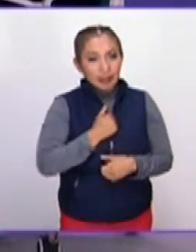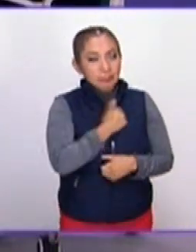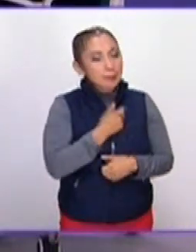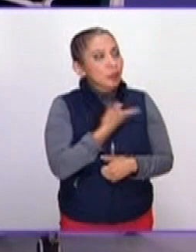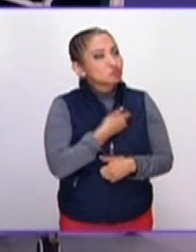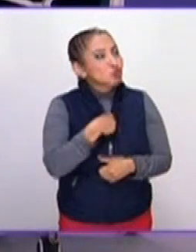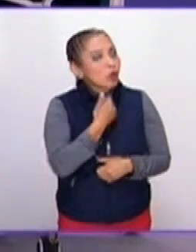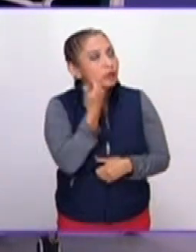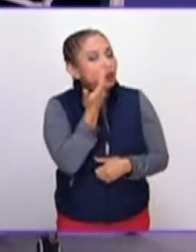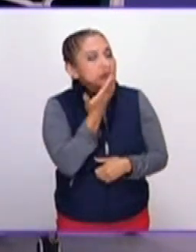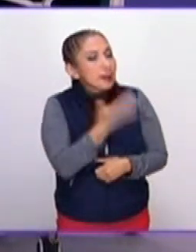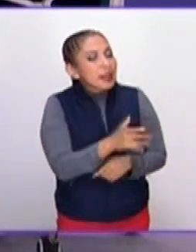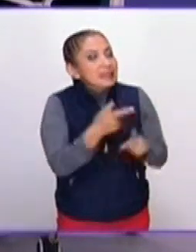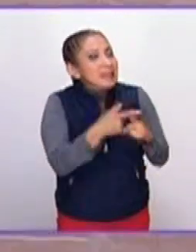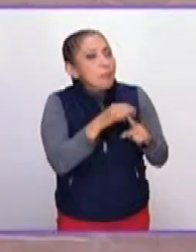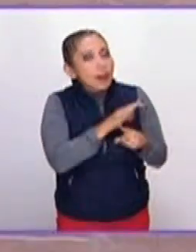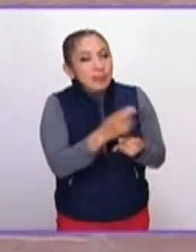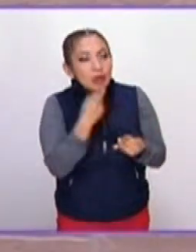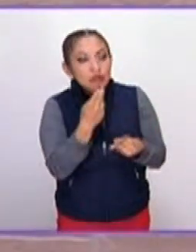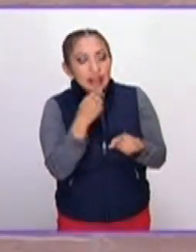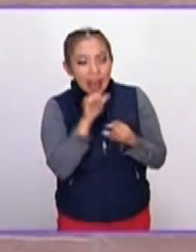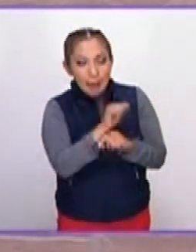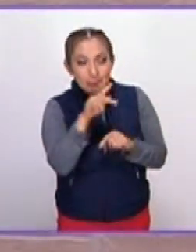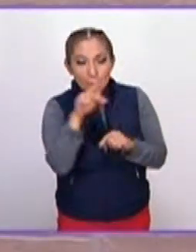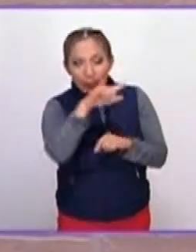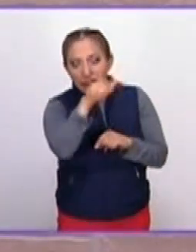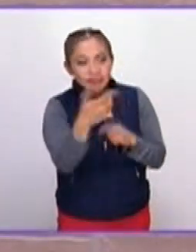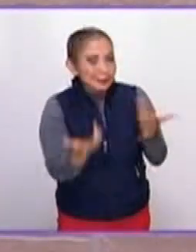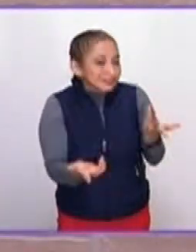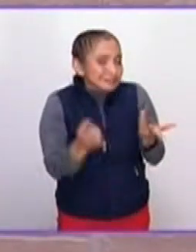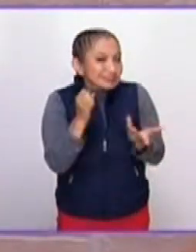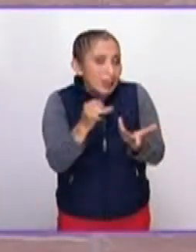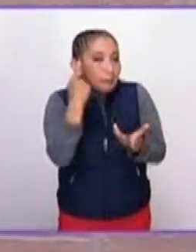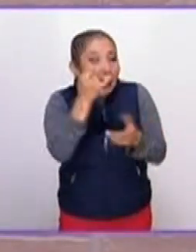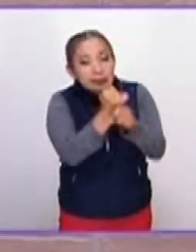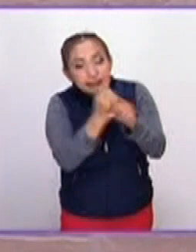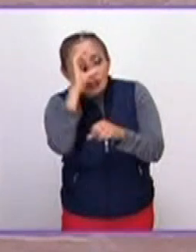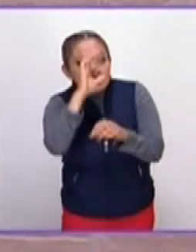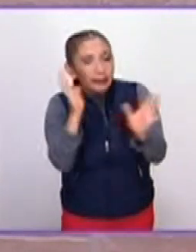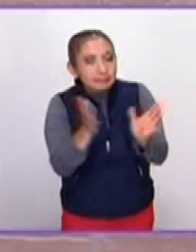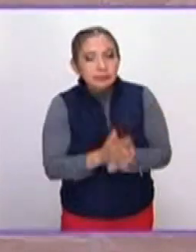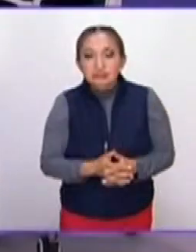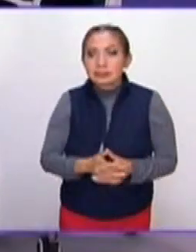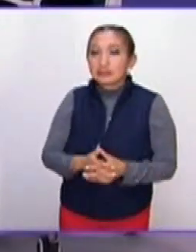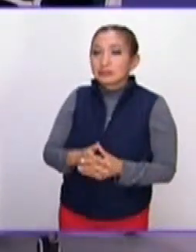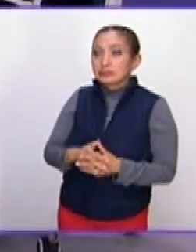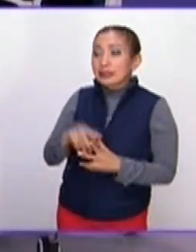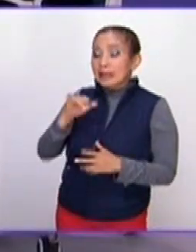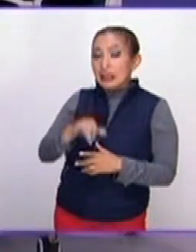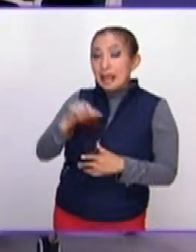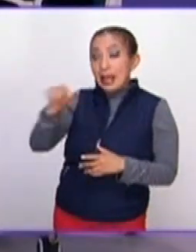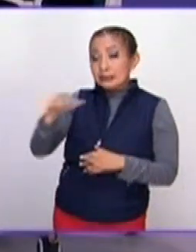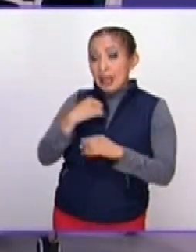pero me gustaría saber quién puede hacer uso de esta aplicación más allá de su uso para fines científicos. FileMaker es una plataforma